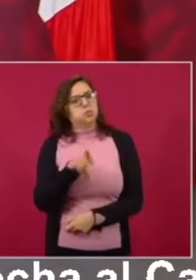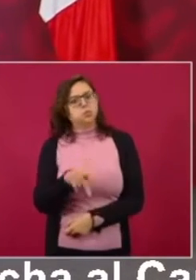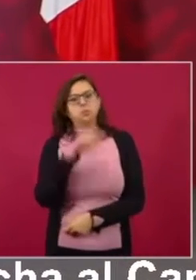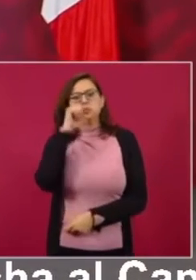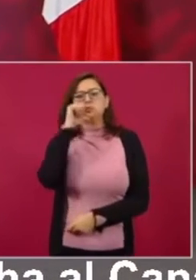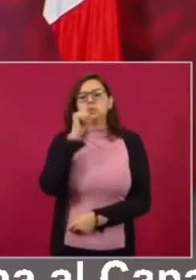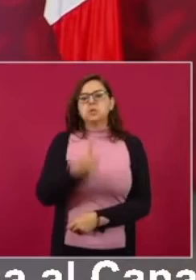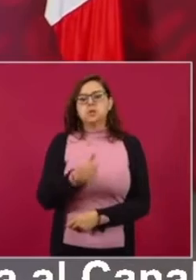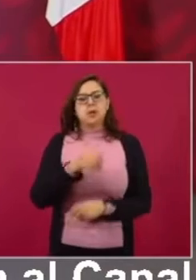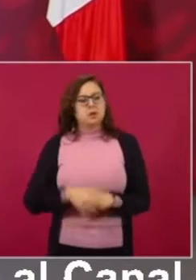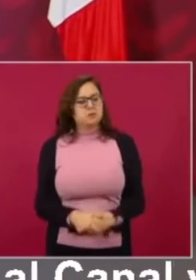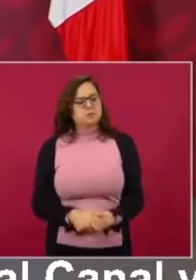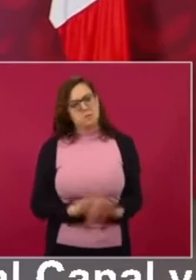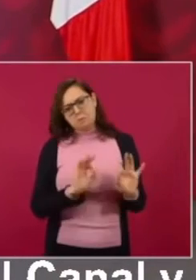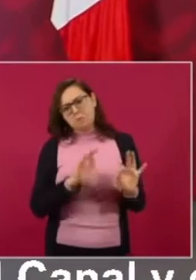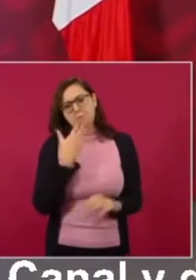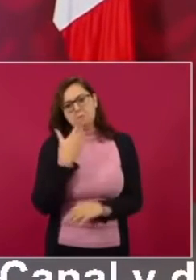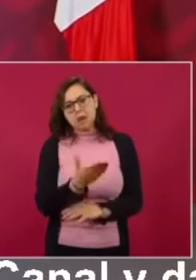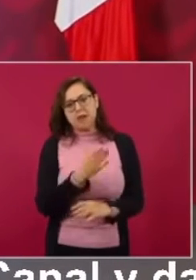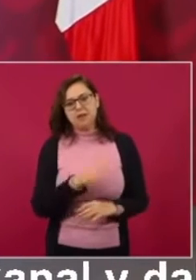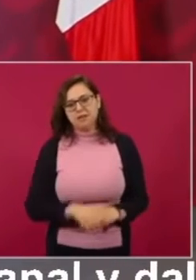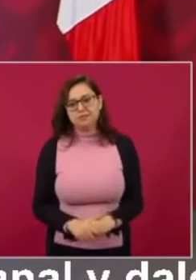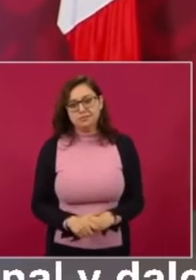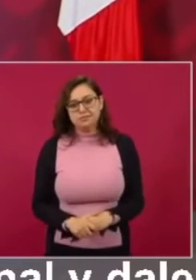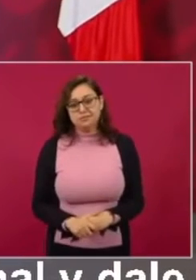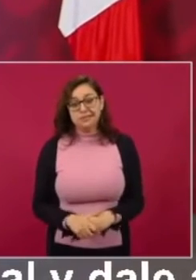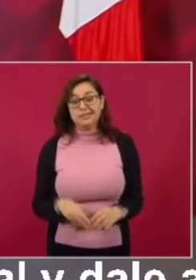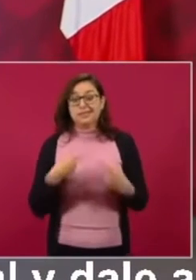y hay dirigentes de otras partes